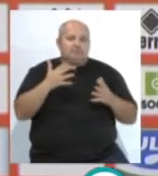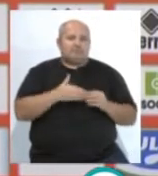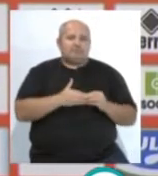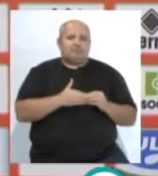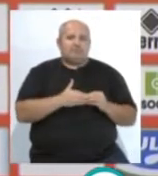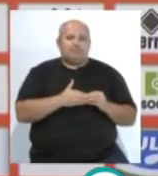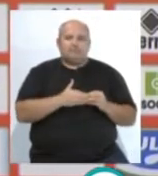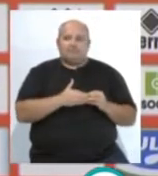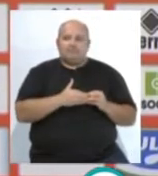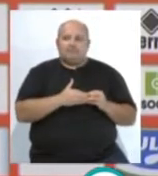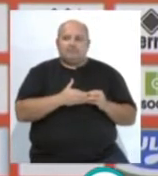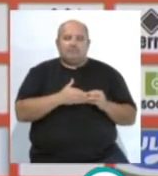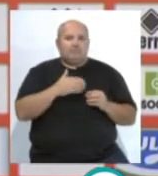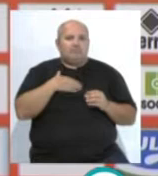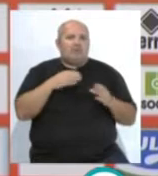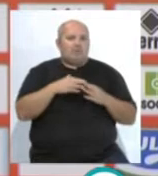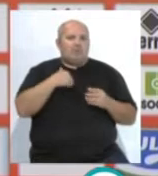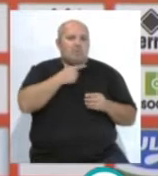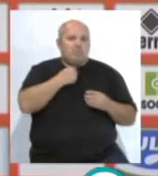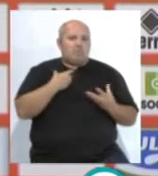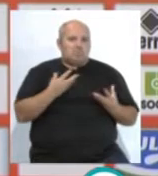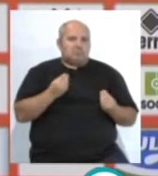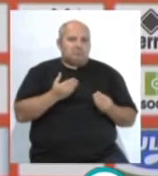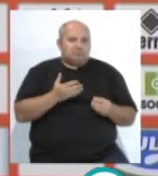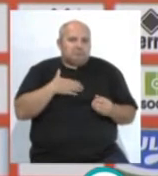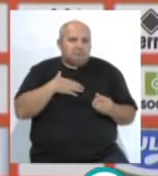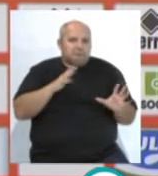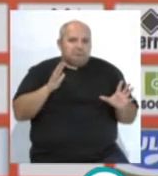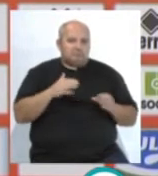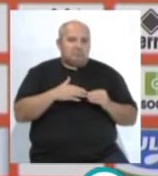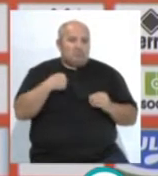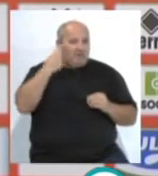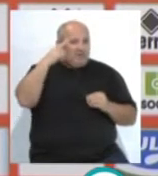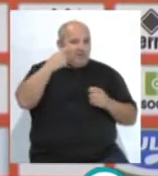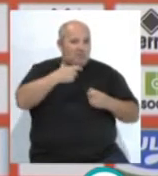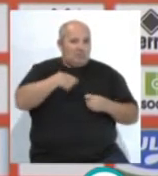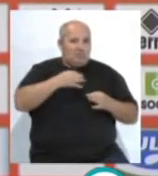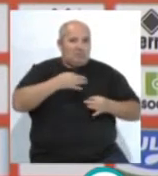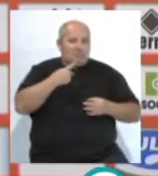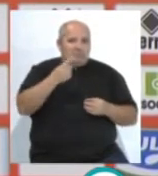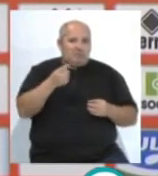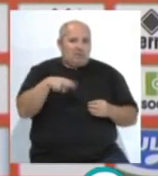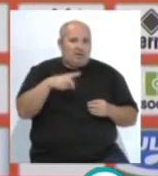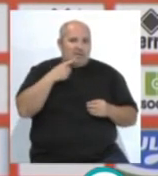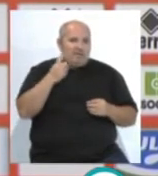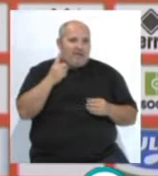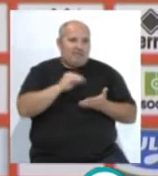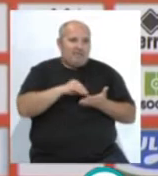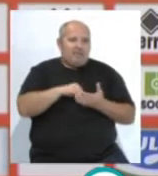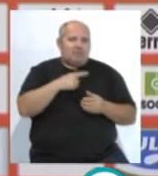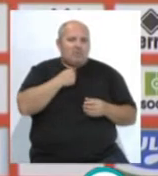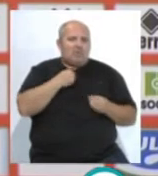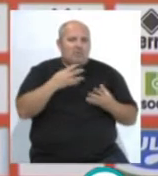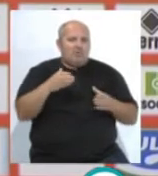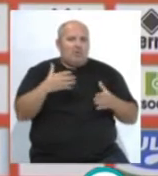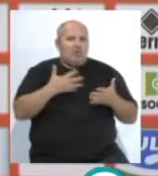allí. Y para mí, a mí el equipo me ha gustado, a mí me parece, sabéis que yo no suelo decir estas cosas, a mí el equipo me ha gustado, ha estado